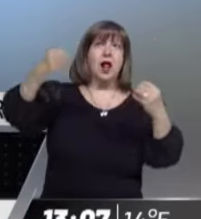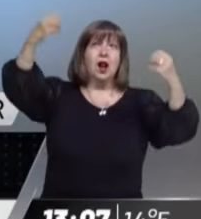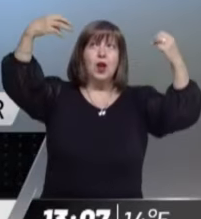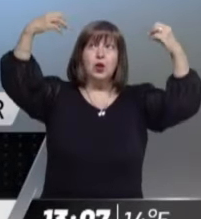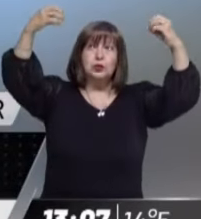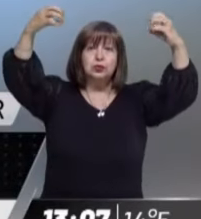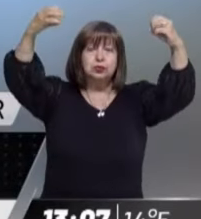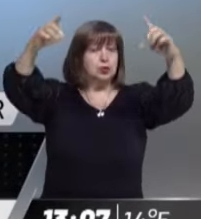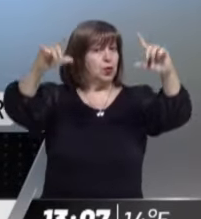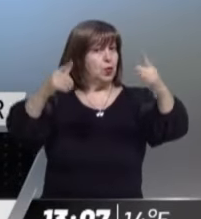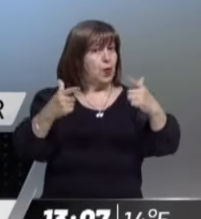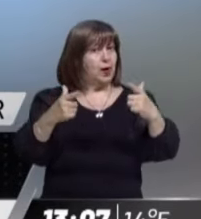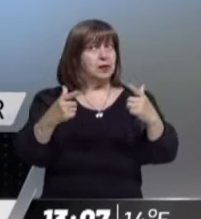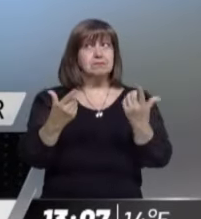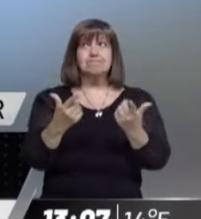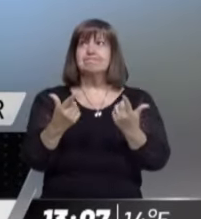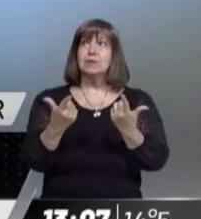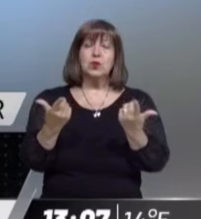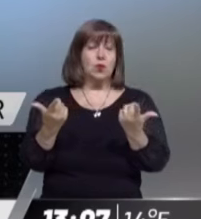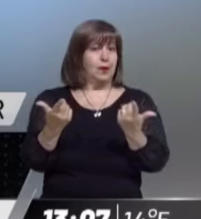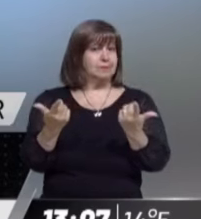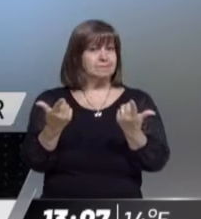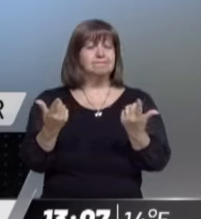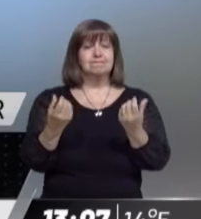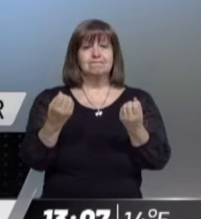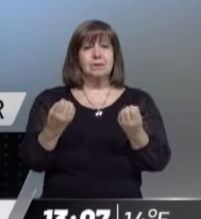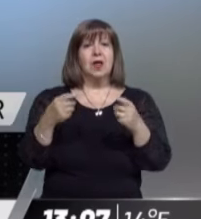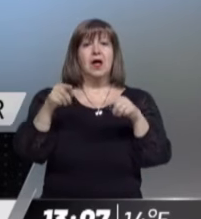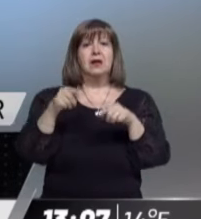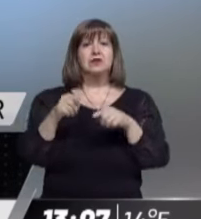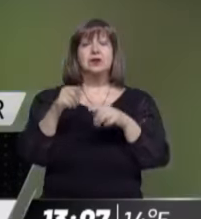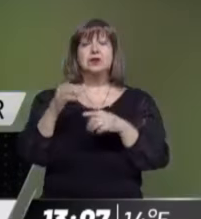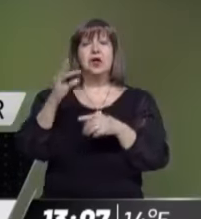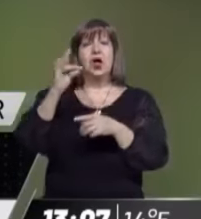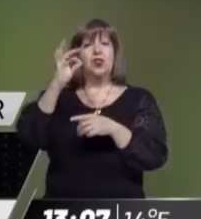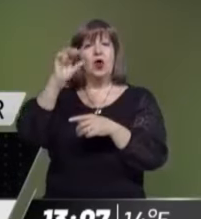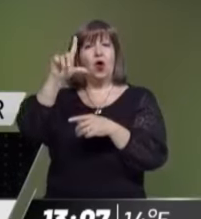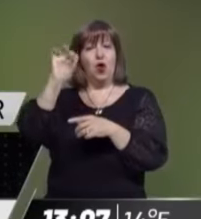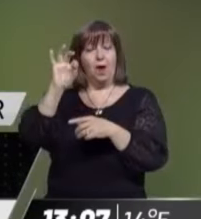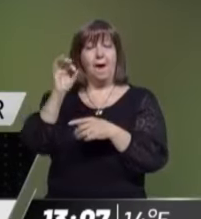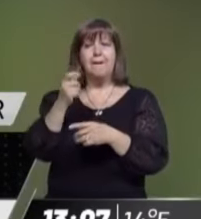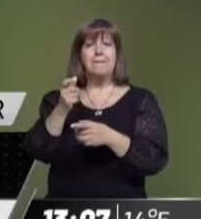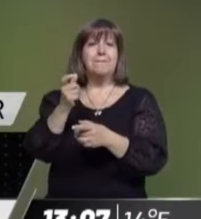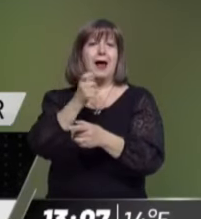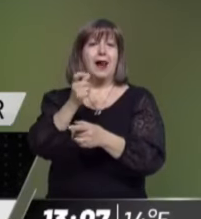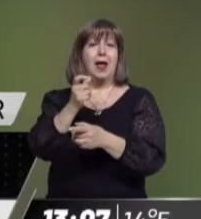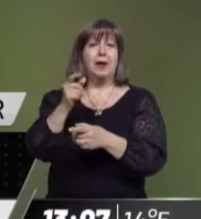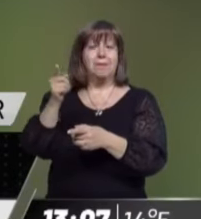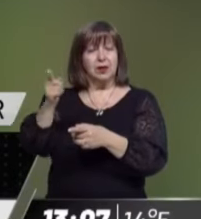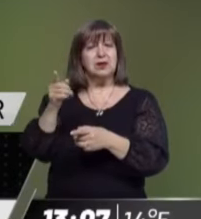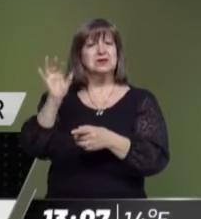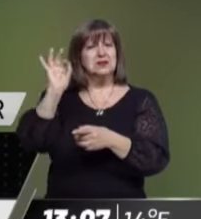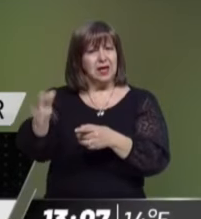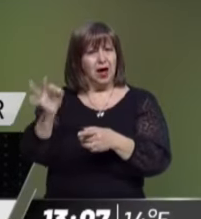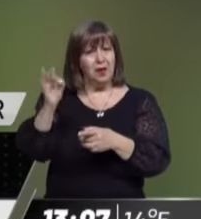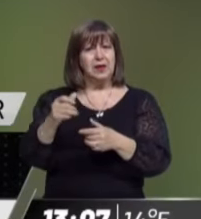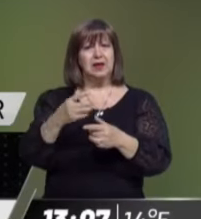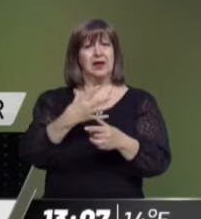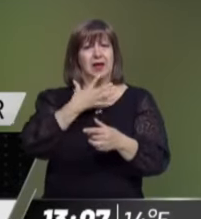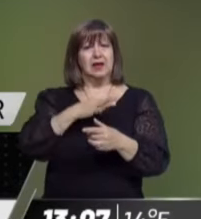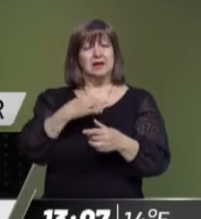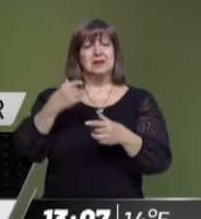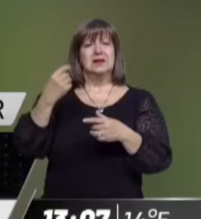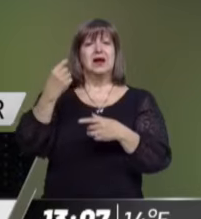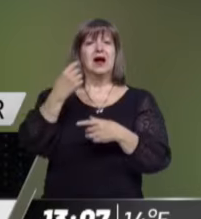y también el tema de las luminarias en este caso se aplica el dolo eventual por considerarse que Hugo Martín Rodríguez de